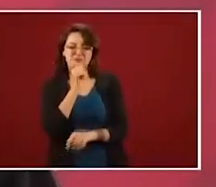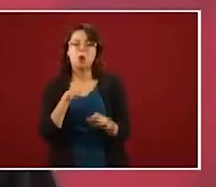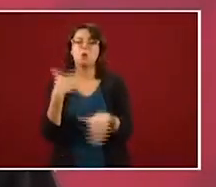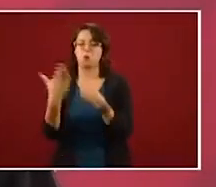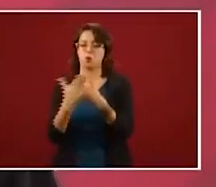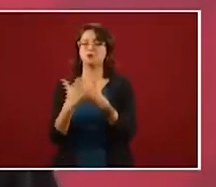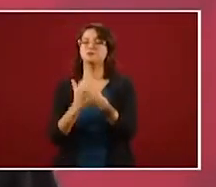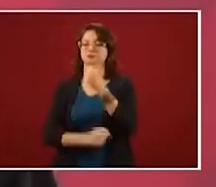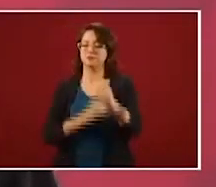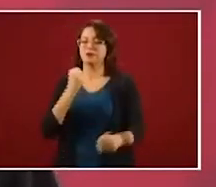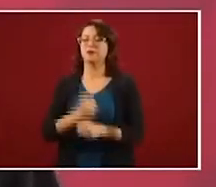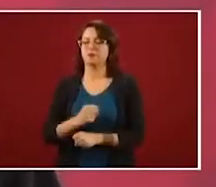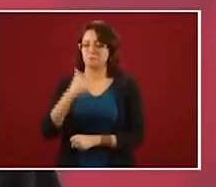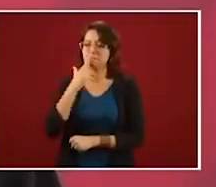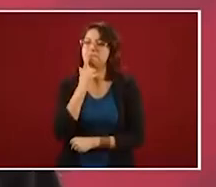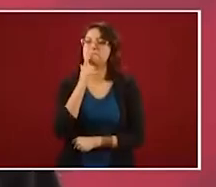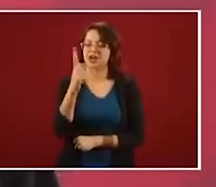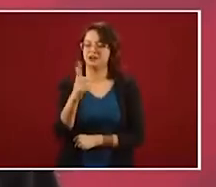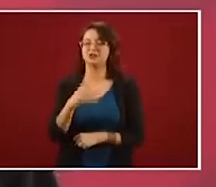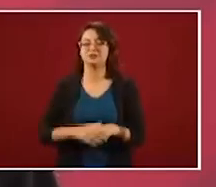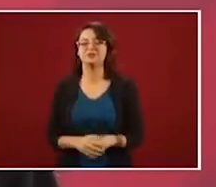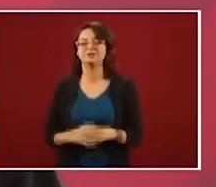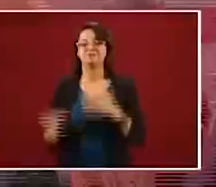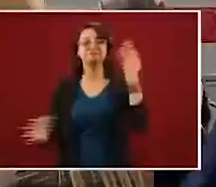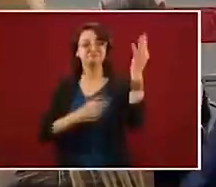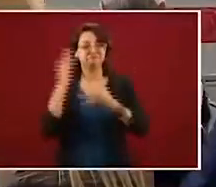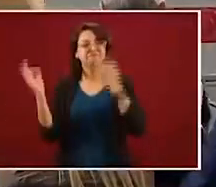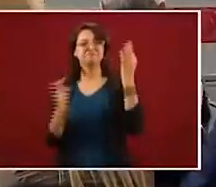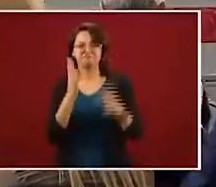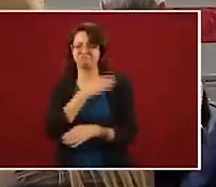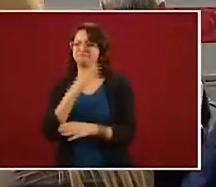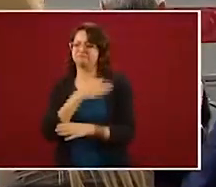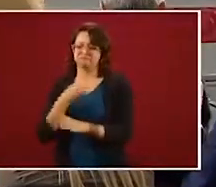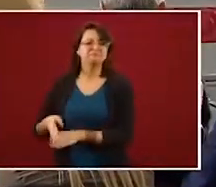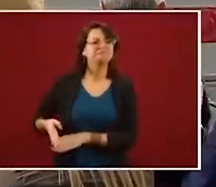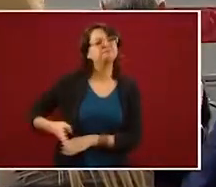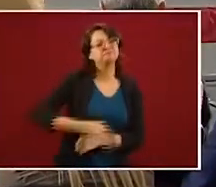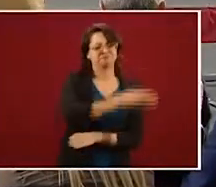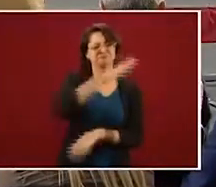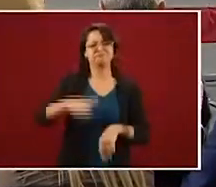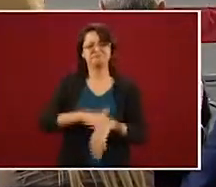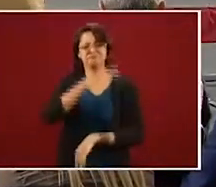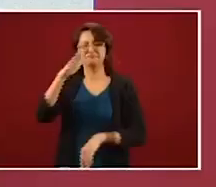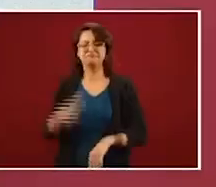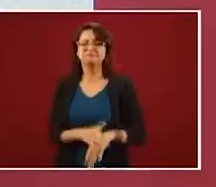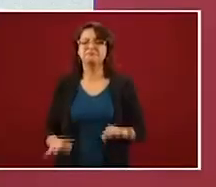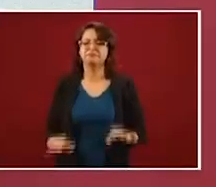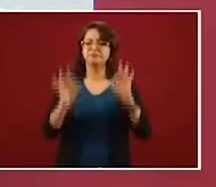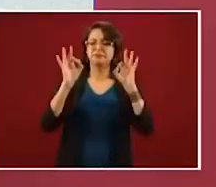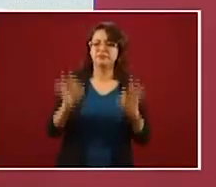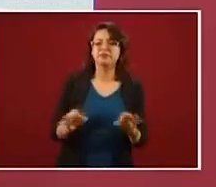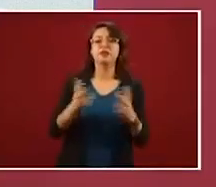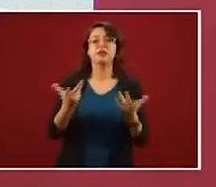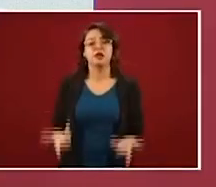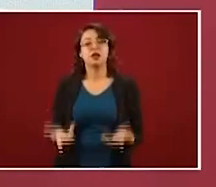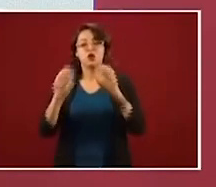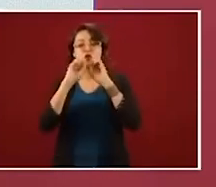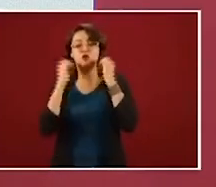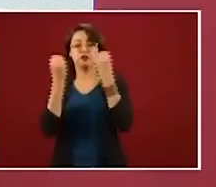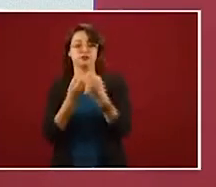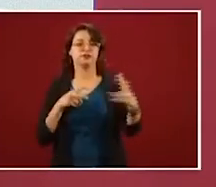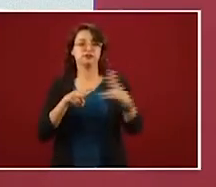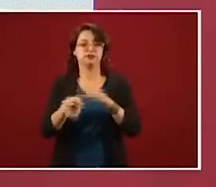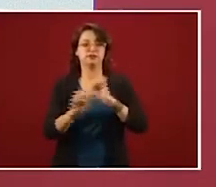buenas noticias y que las recomendaciones señaladas por estas importantes organizaciones como